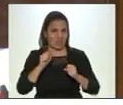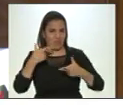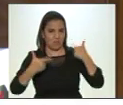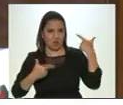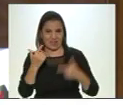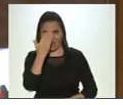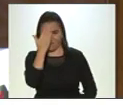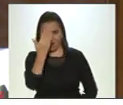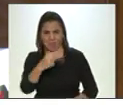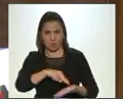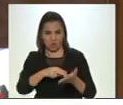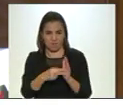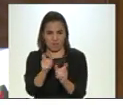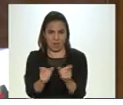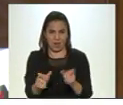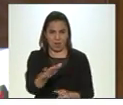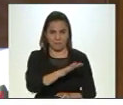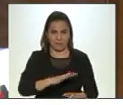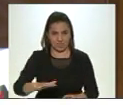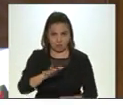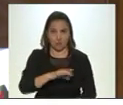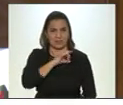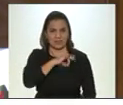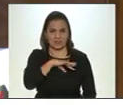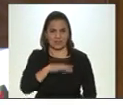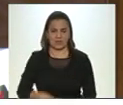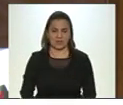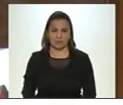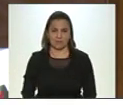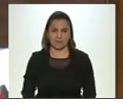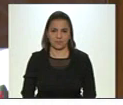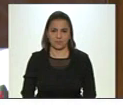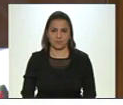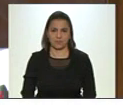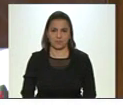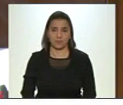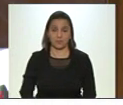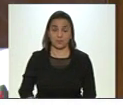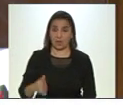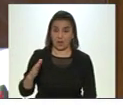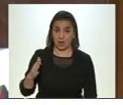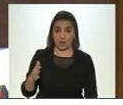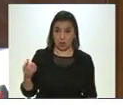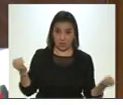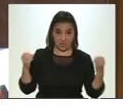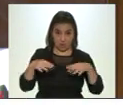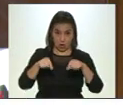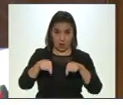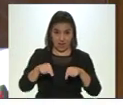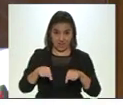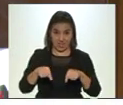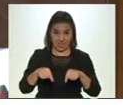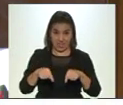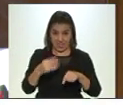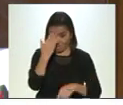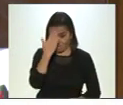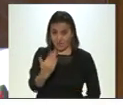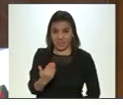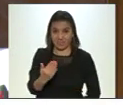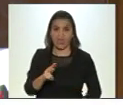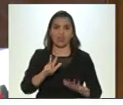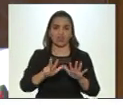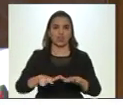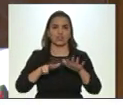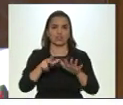enfrentar los problemas sociales que nuestro país nos dejó en la cara el 18 de octubre. 40